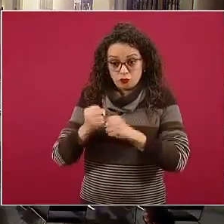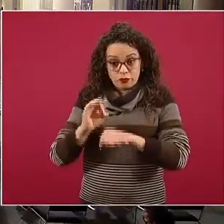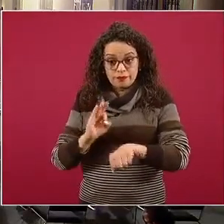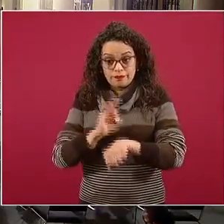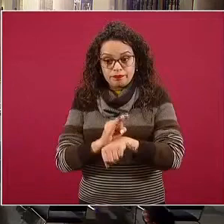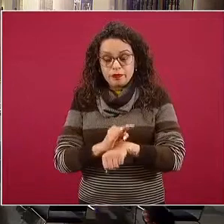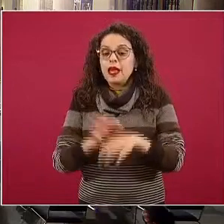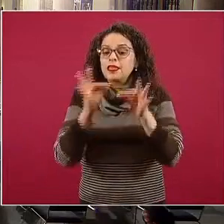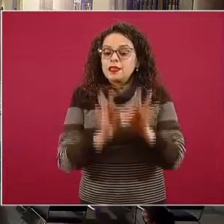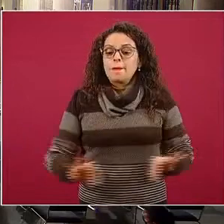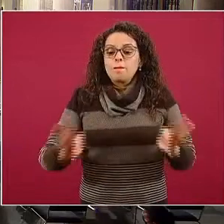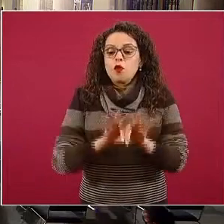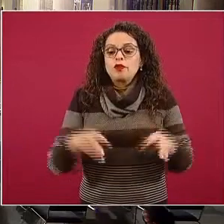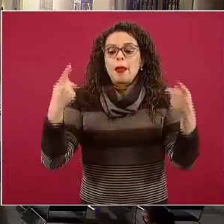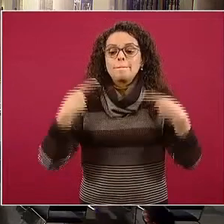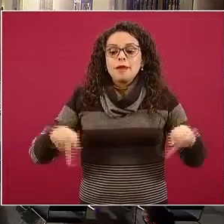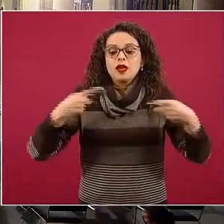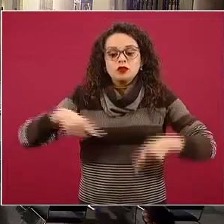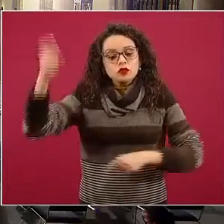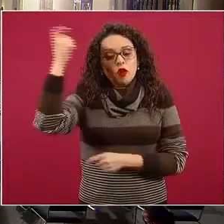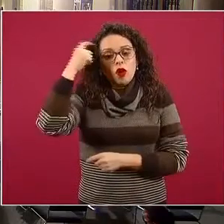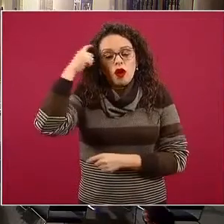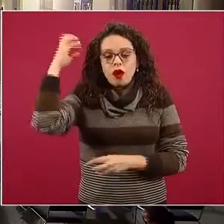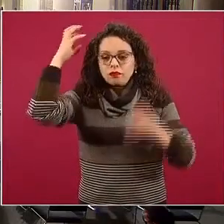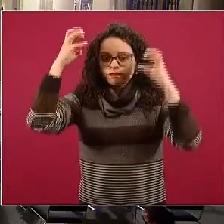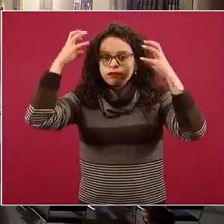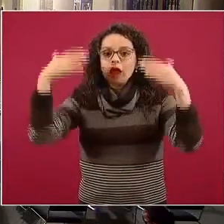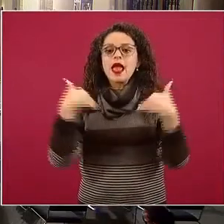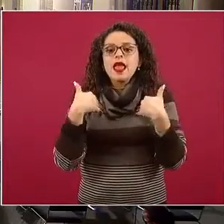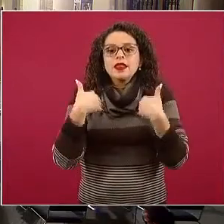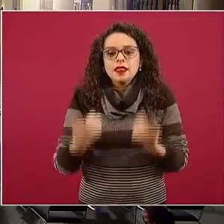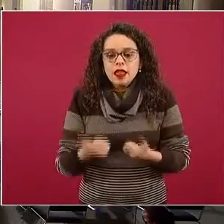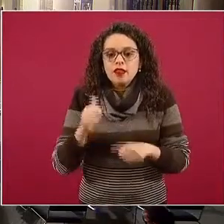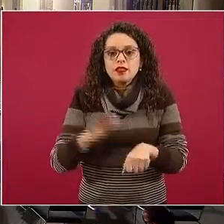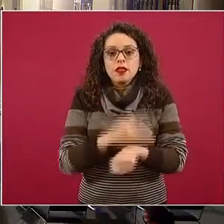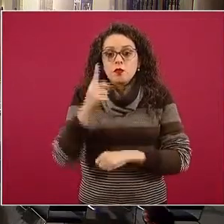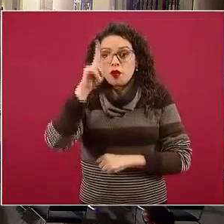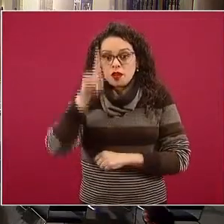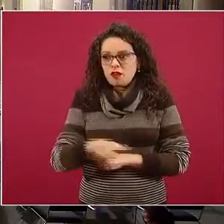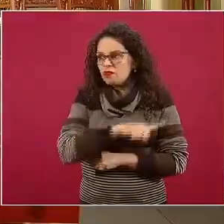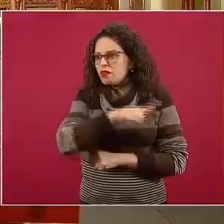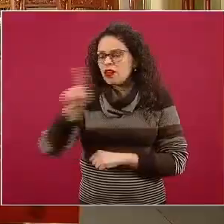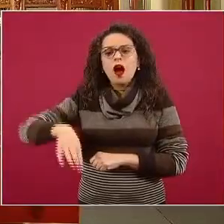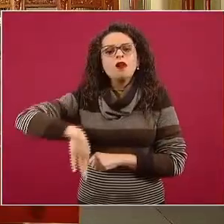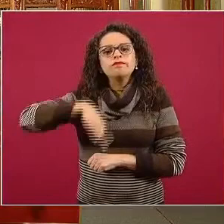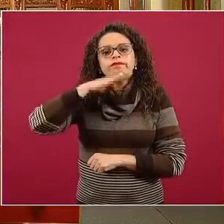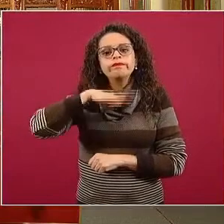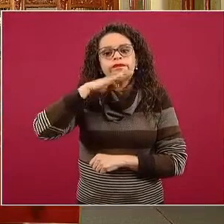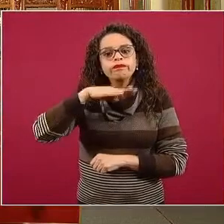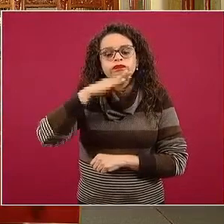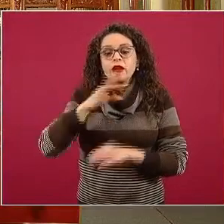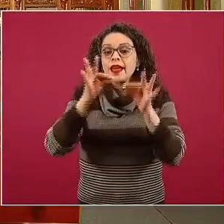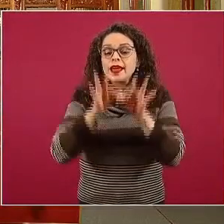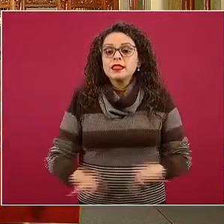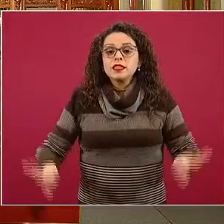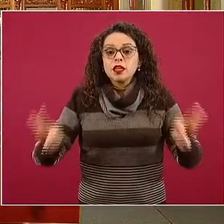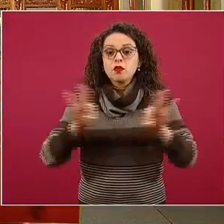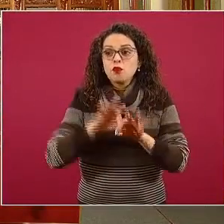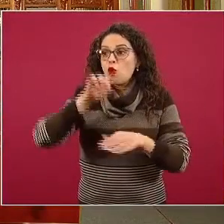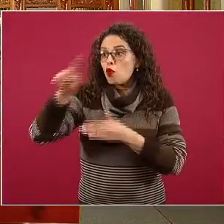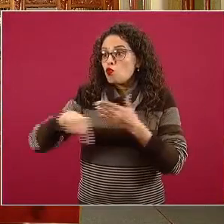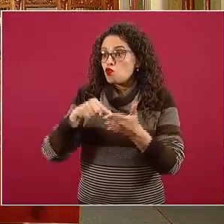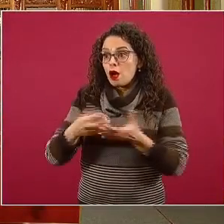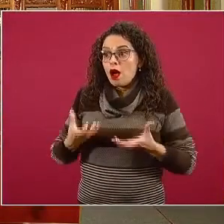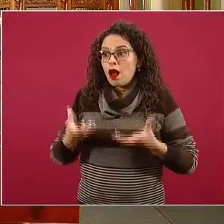conciencia entre la gente porque se ha perdido la percepción de lo importante que son los espacios 100% libres de humo de